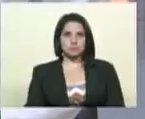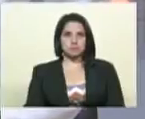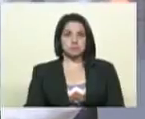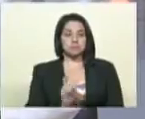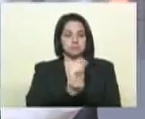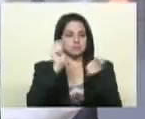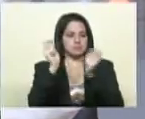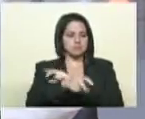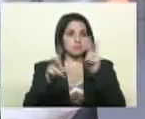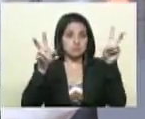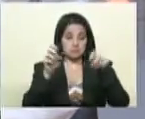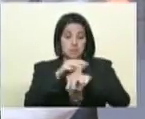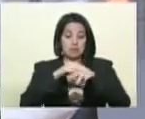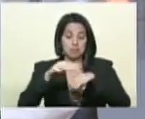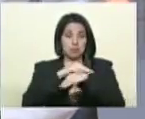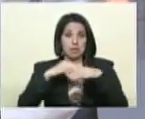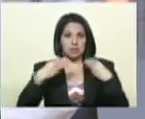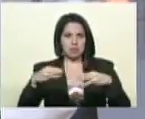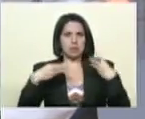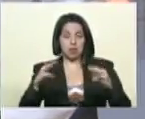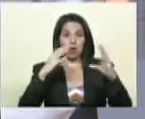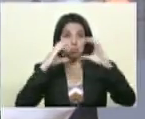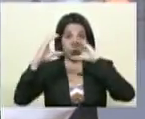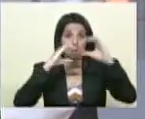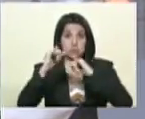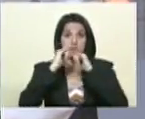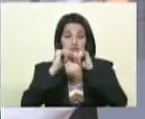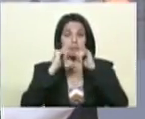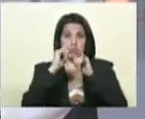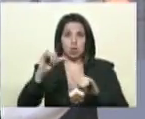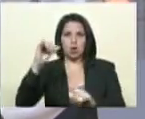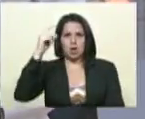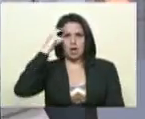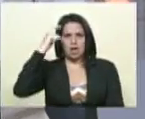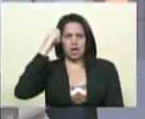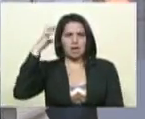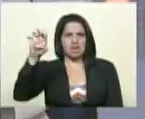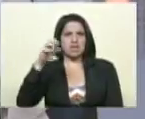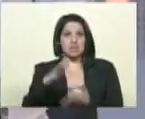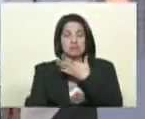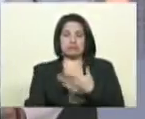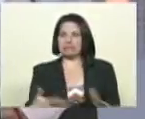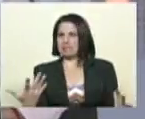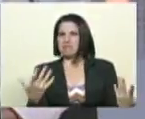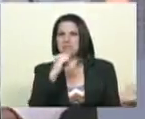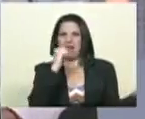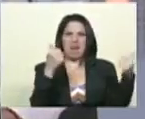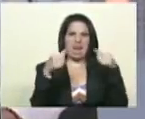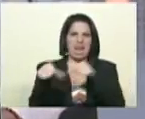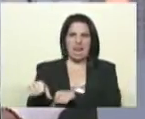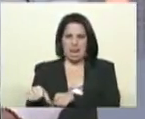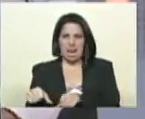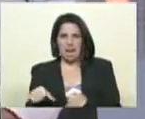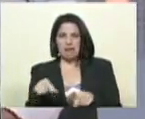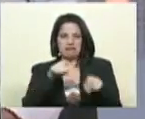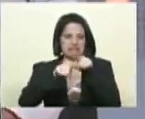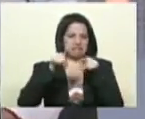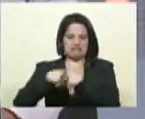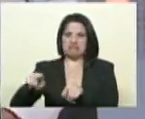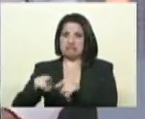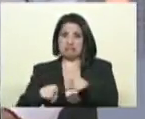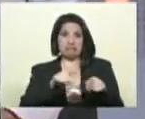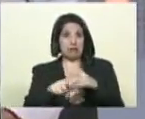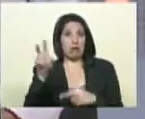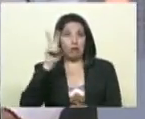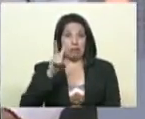miramos de tema y el ministro del poder popular para la comunicación y la información ernesto villegas calificó como crueldad la ola especulativa que padecen los